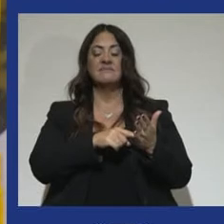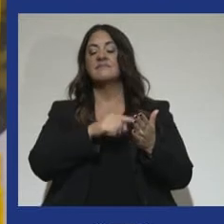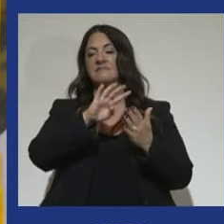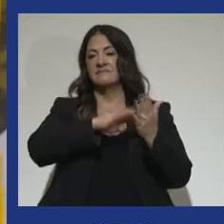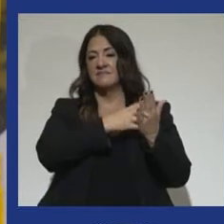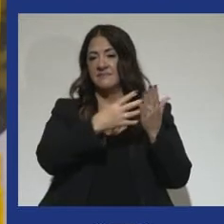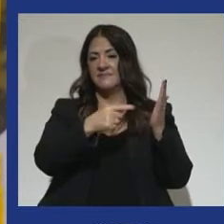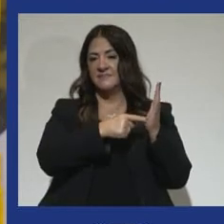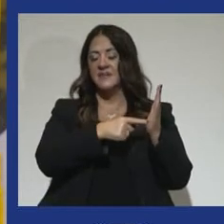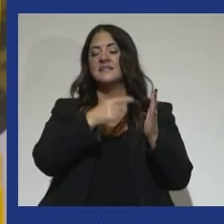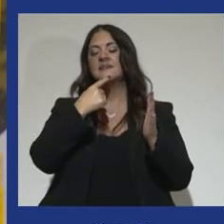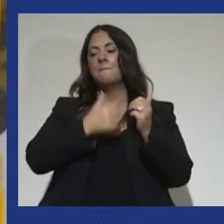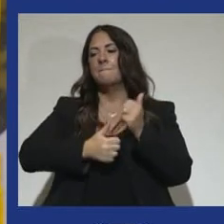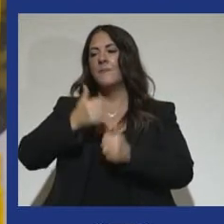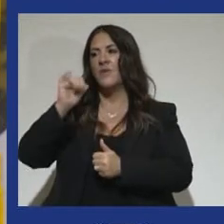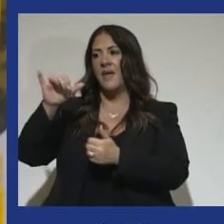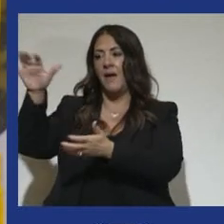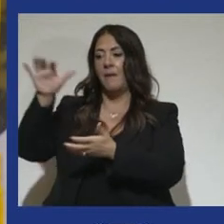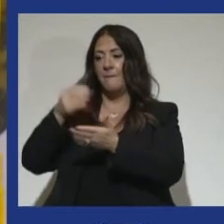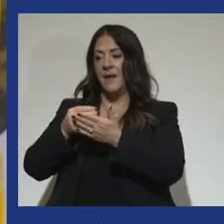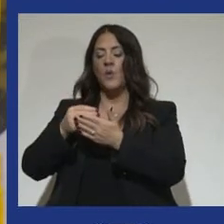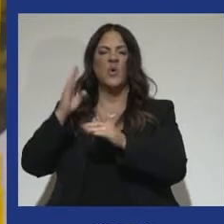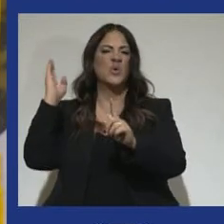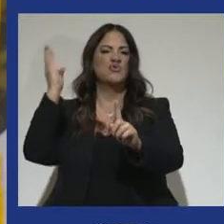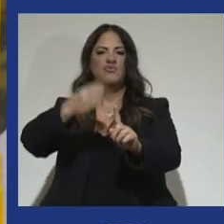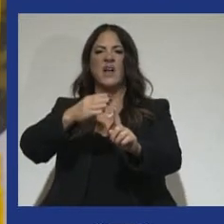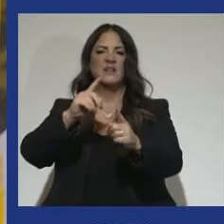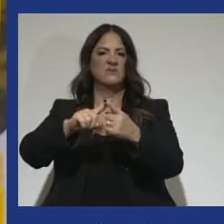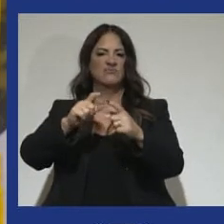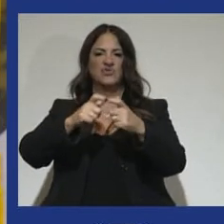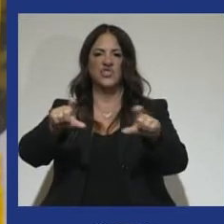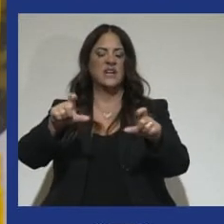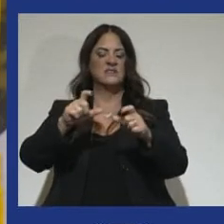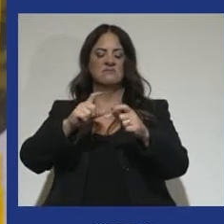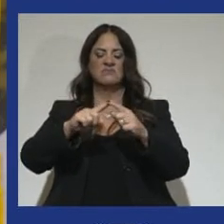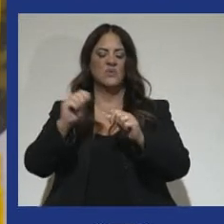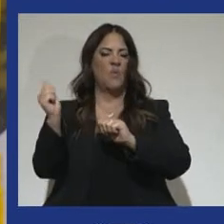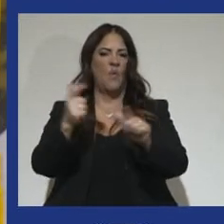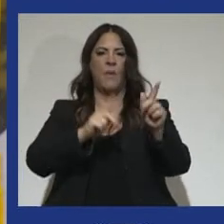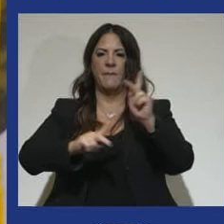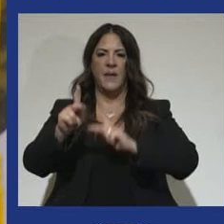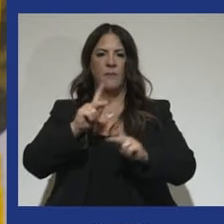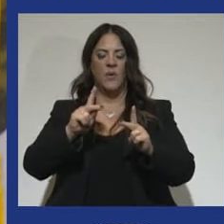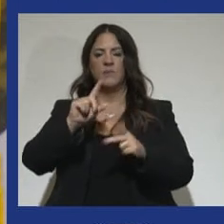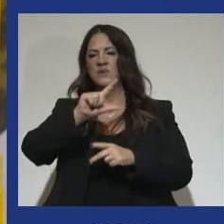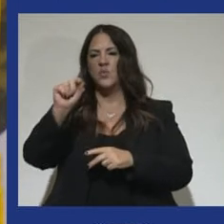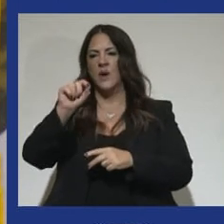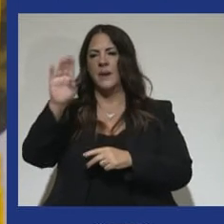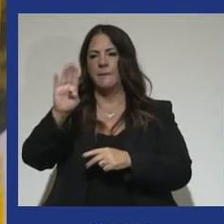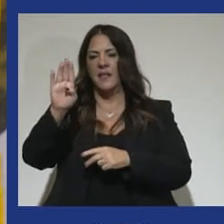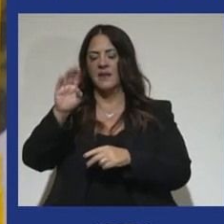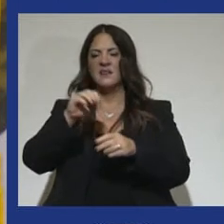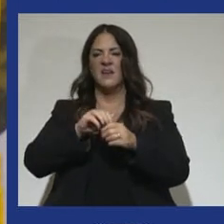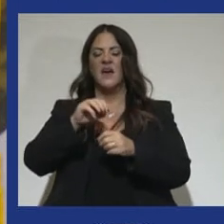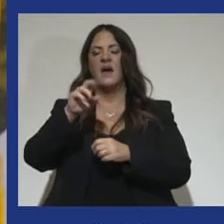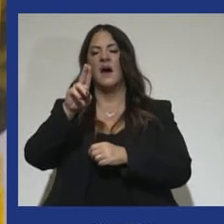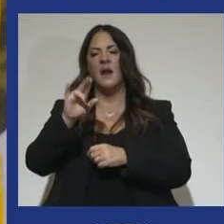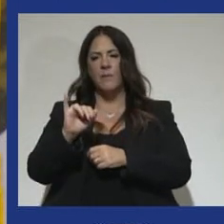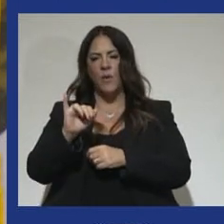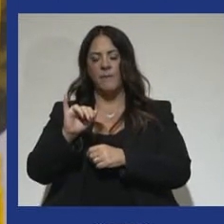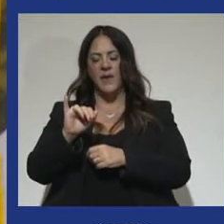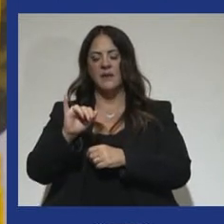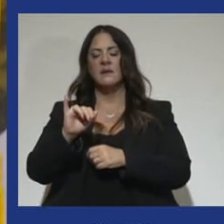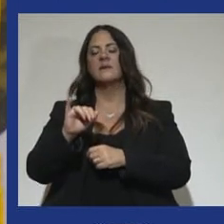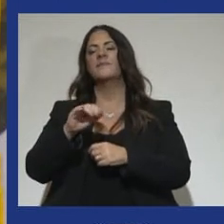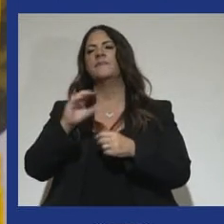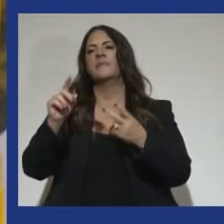5 la gran mayoría irá a gente que es muy importante 20 mil millones en beneficios